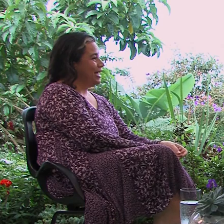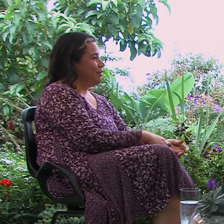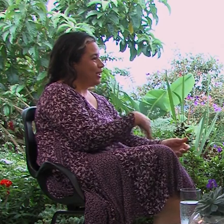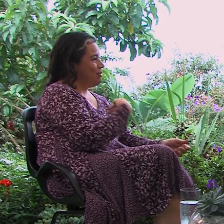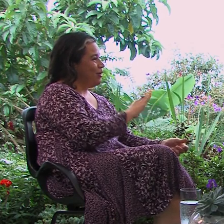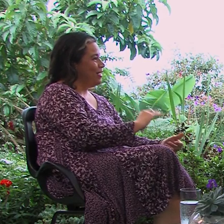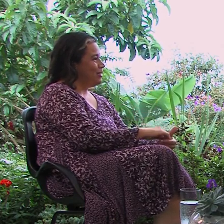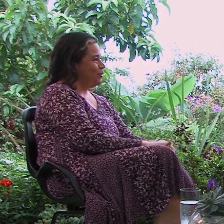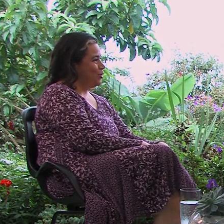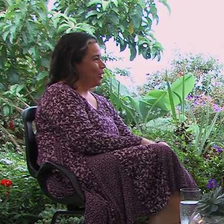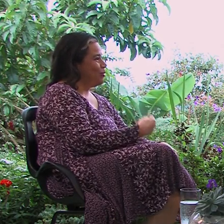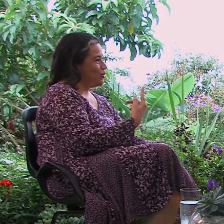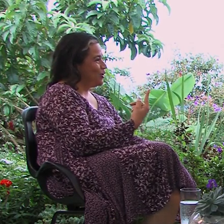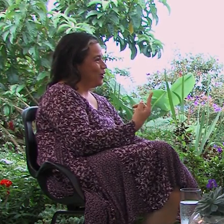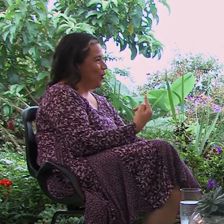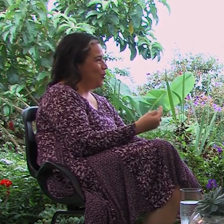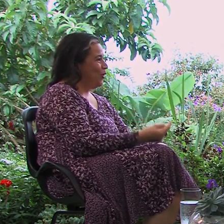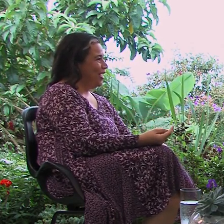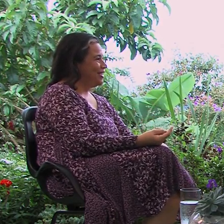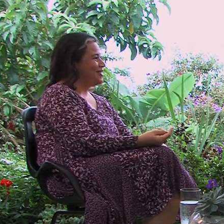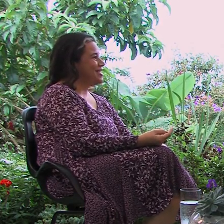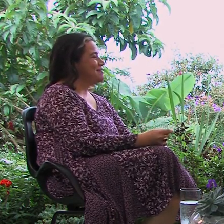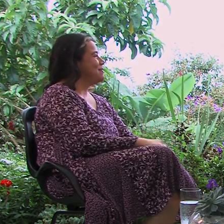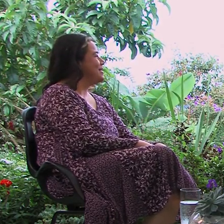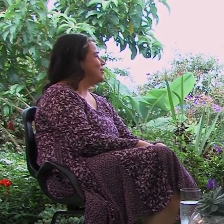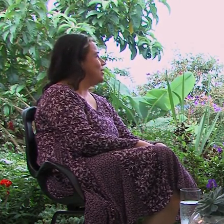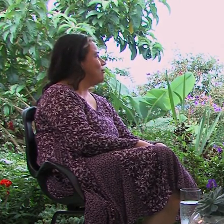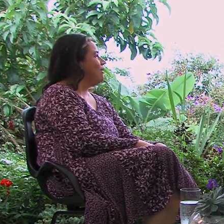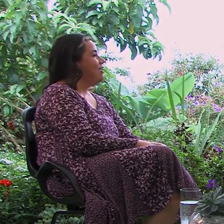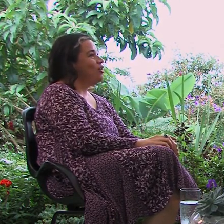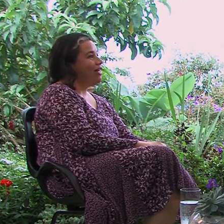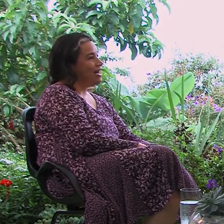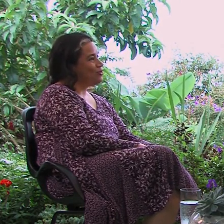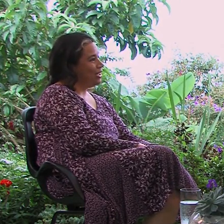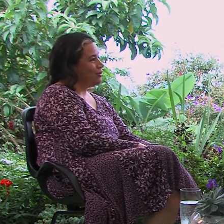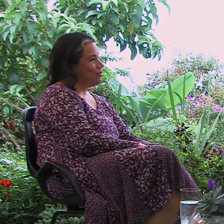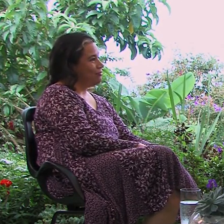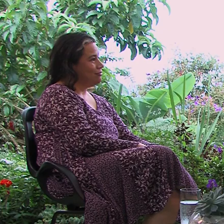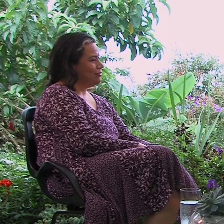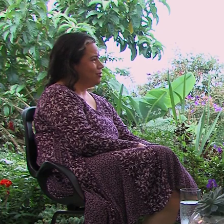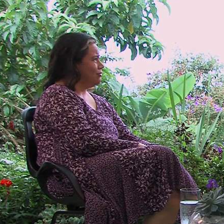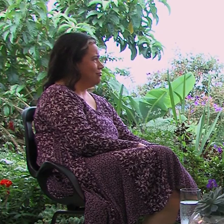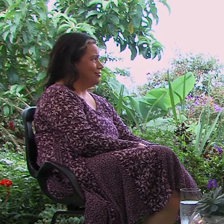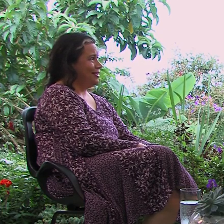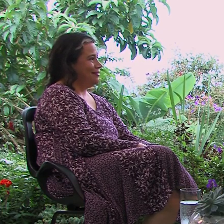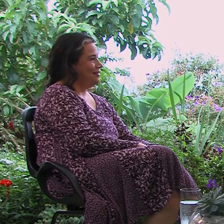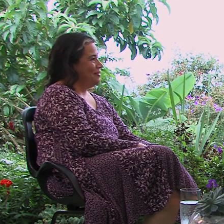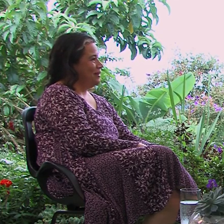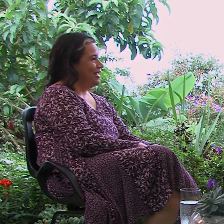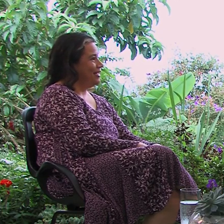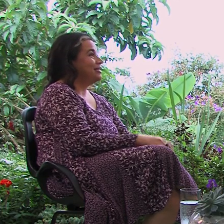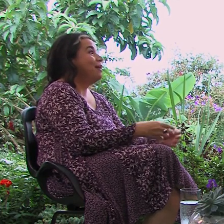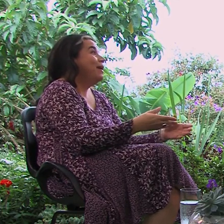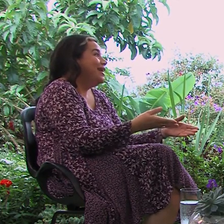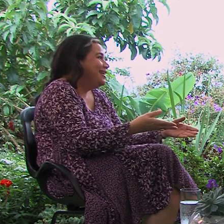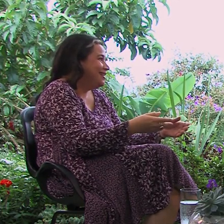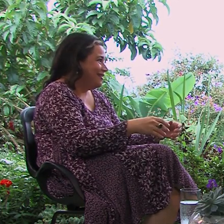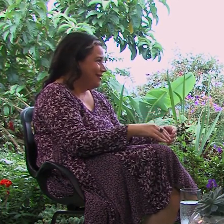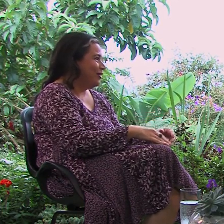de la parejita, porque a mí me lo dicen mucho. Ahora, como yo solo tengo uno, entonces a mí me dicen todo el tiempo, y lo voy a dejar solito. Y yo, o sea, ¿verdad? Y es